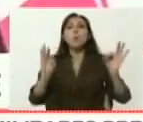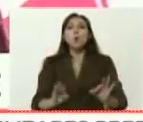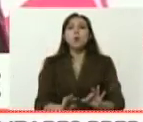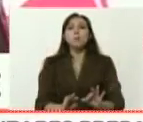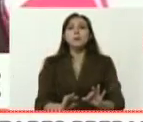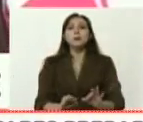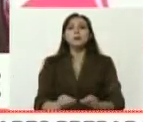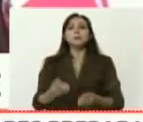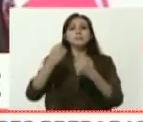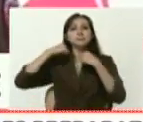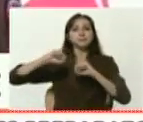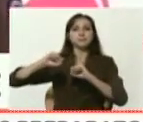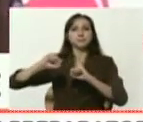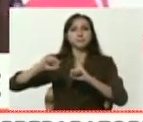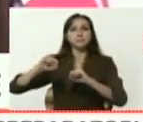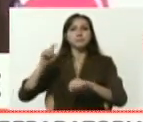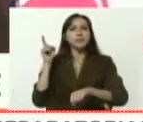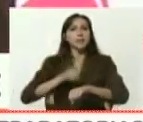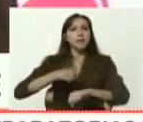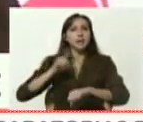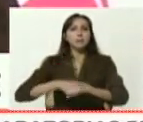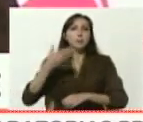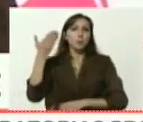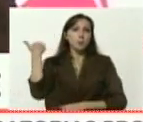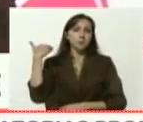época. Y fíjense,